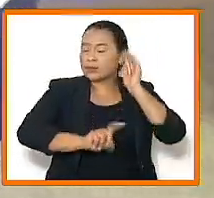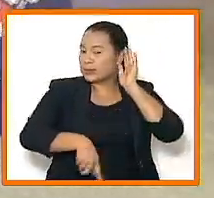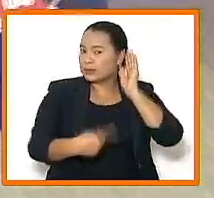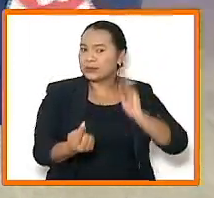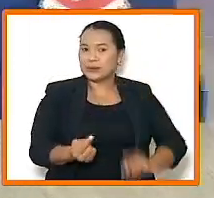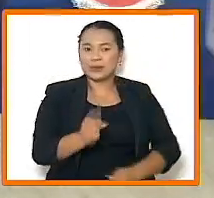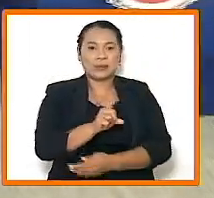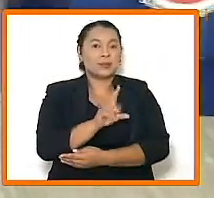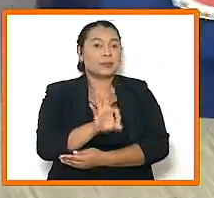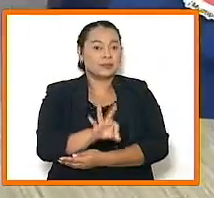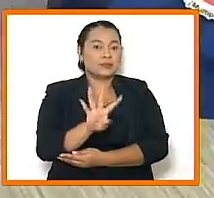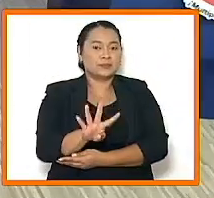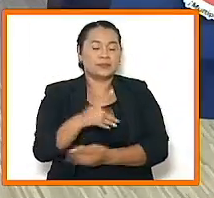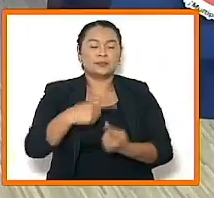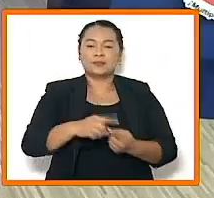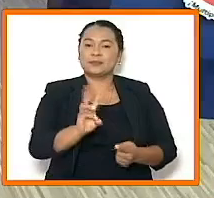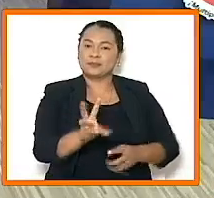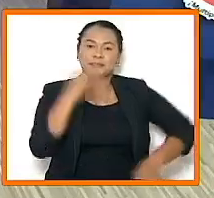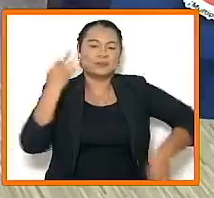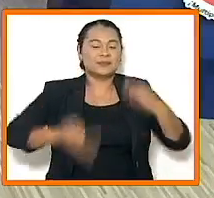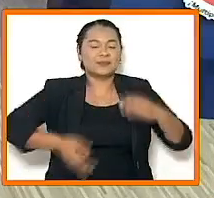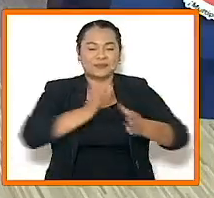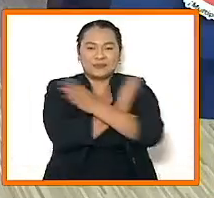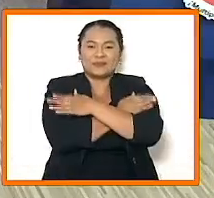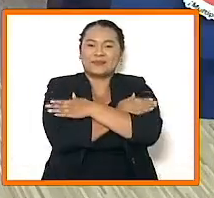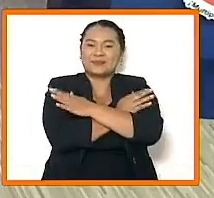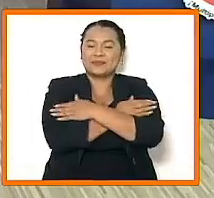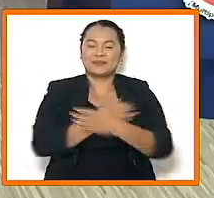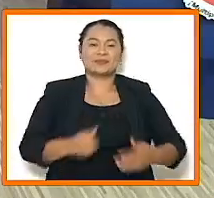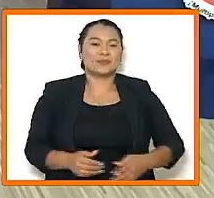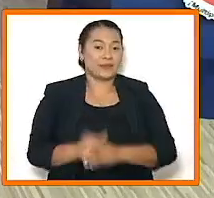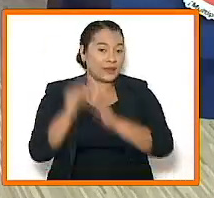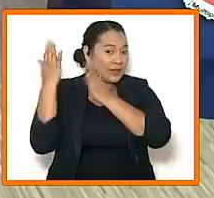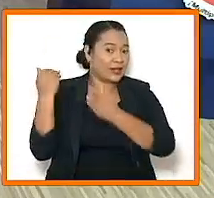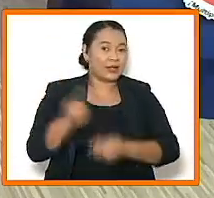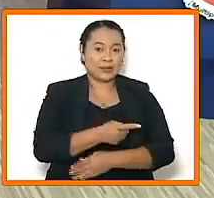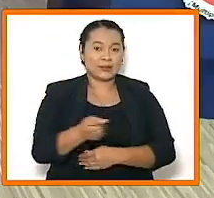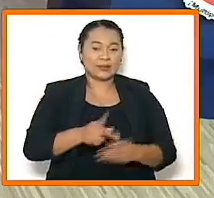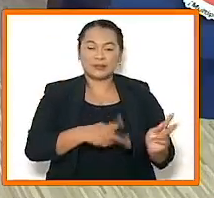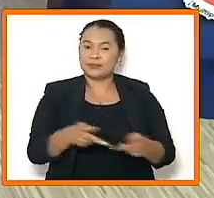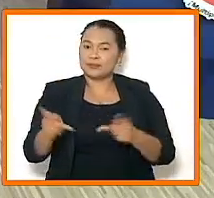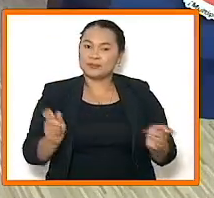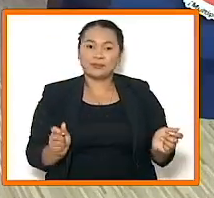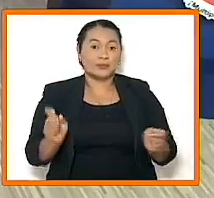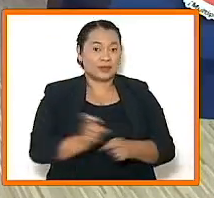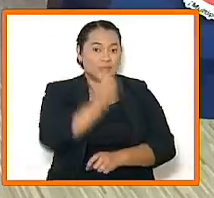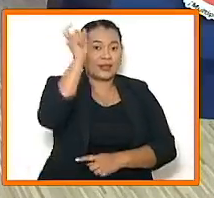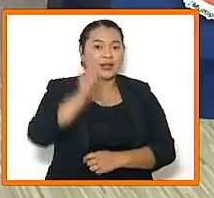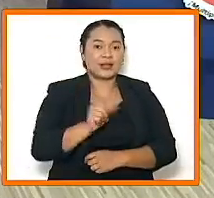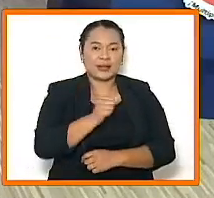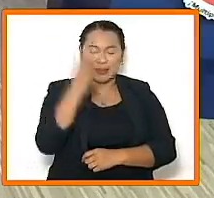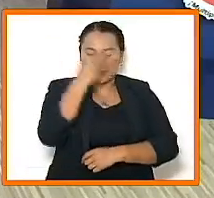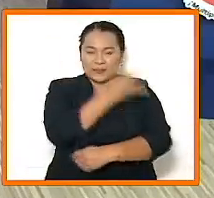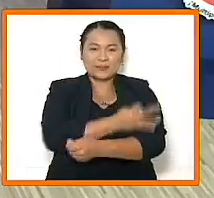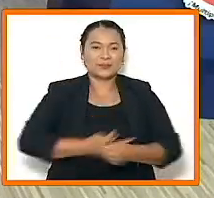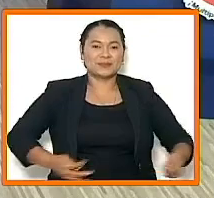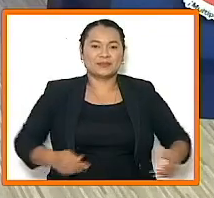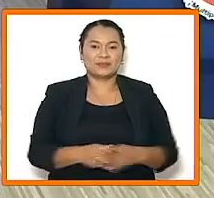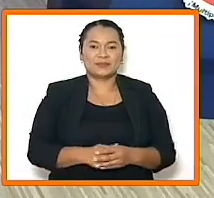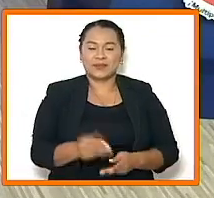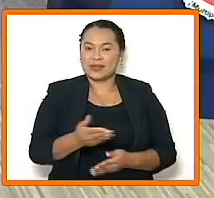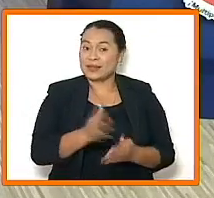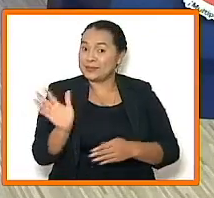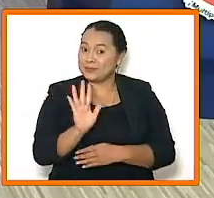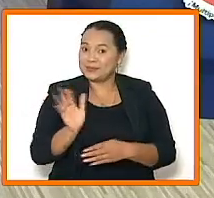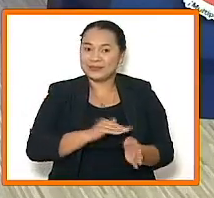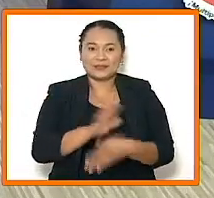1, 94, más 6. Muchas felicidades. Esperamos que seas parte de nuestros ganadores en esta hermosa tarde. Así es, Tatiana, nos despedimos de